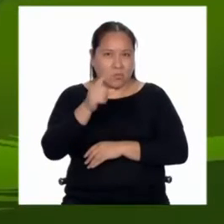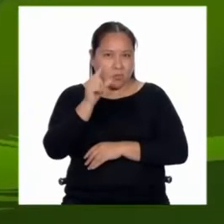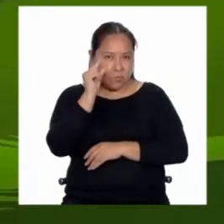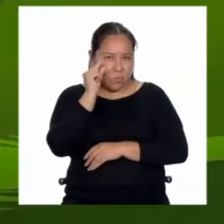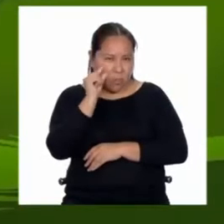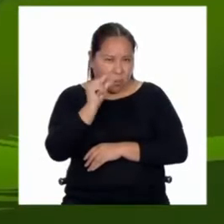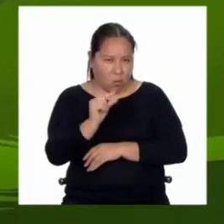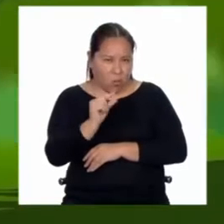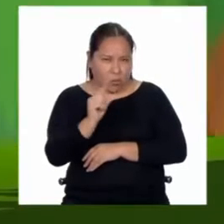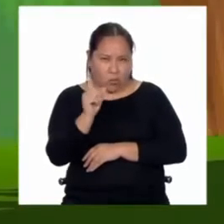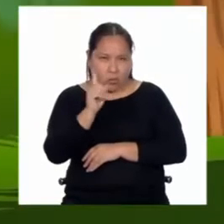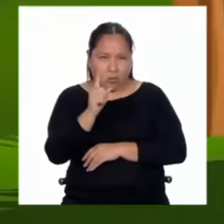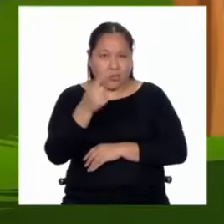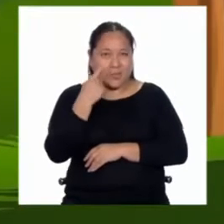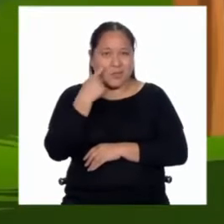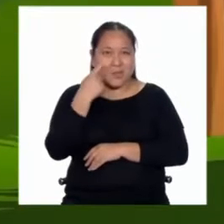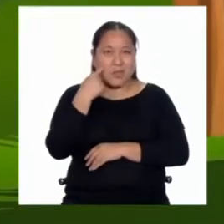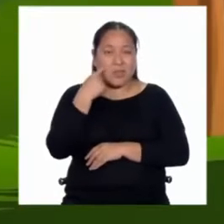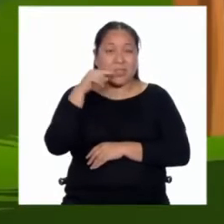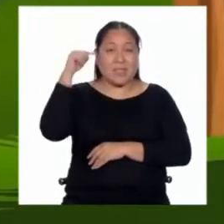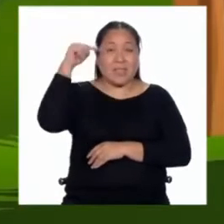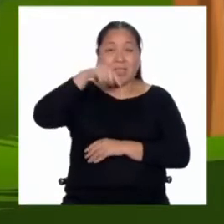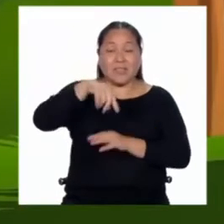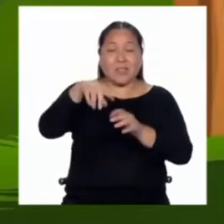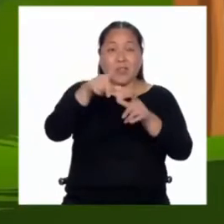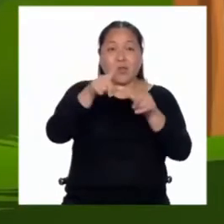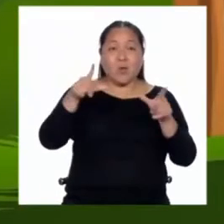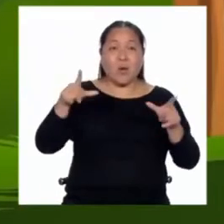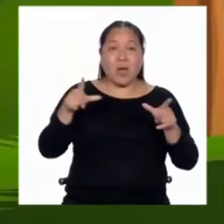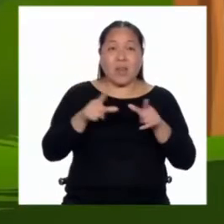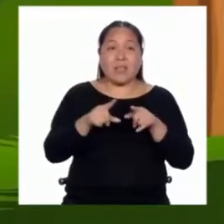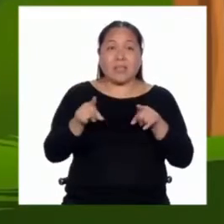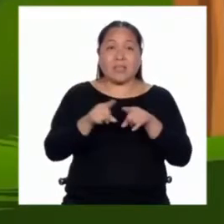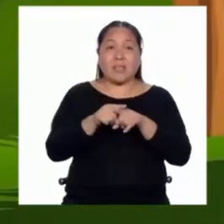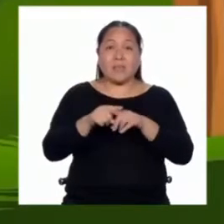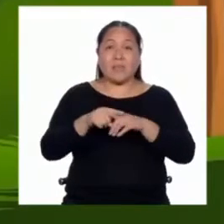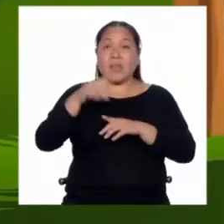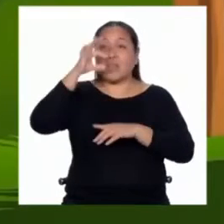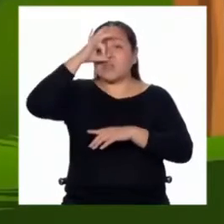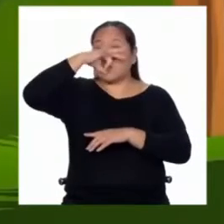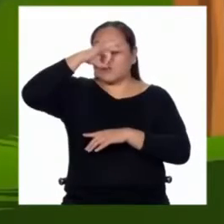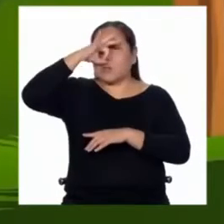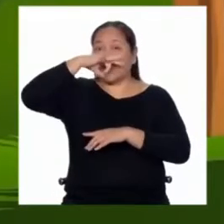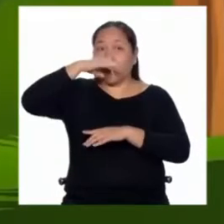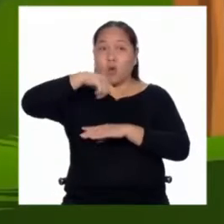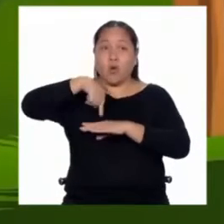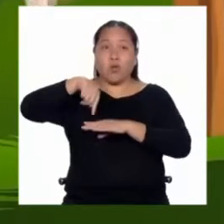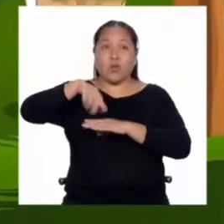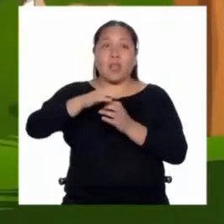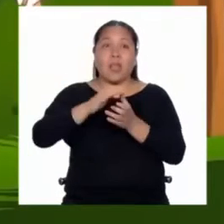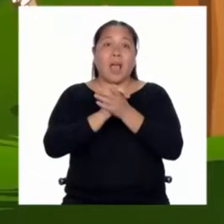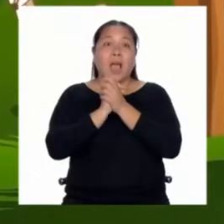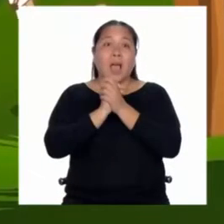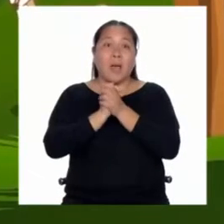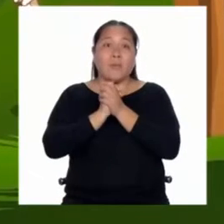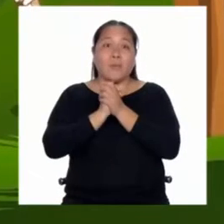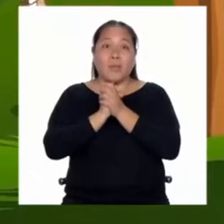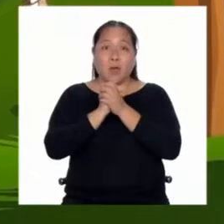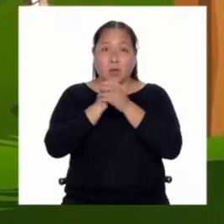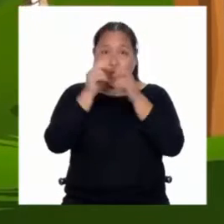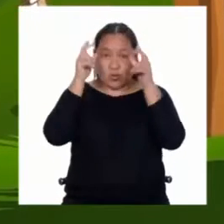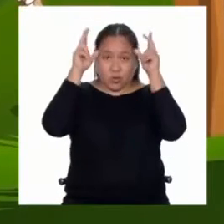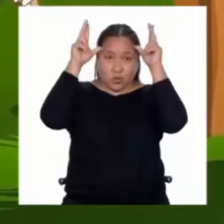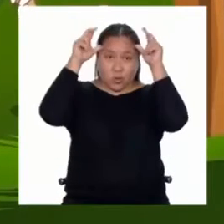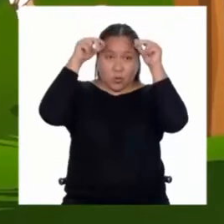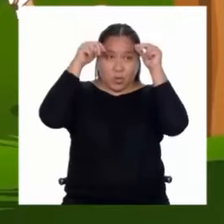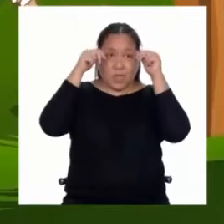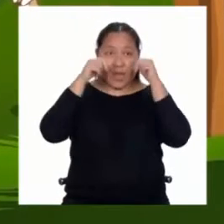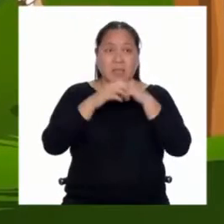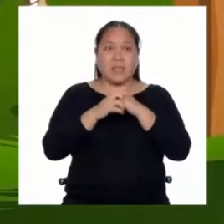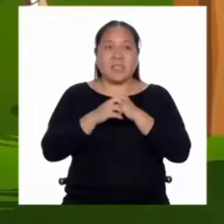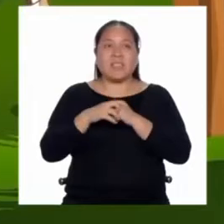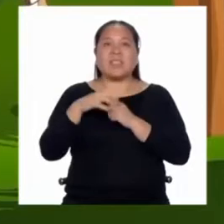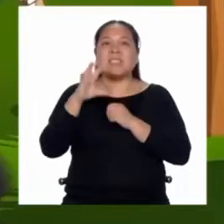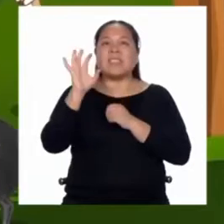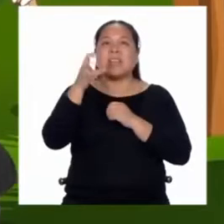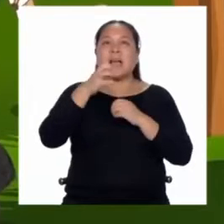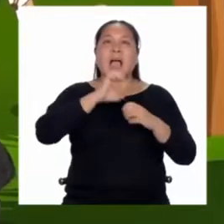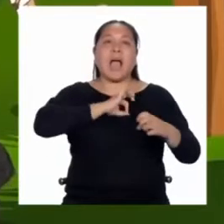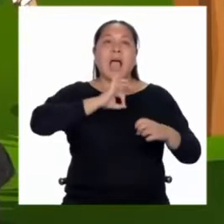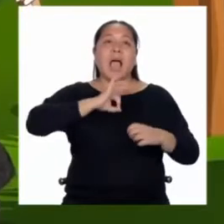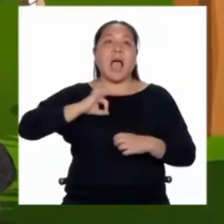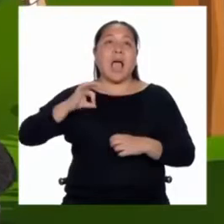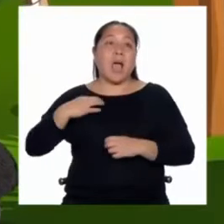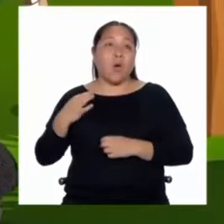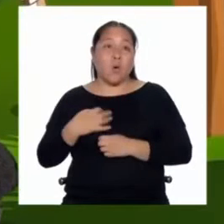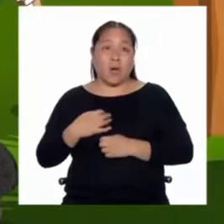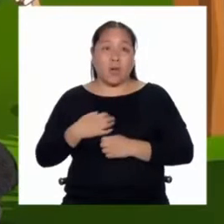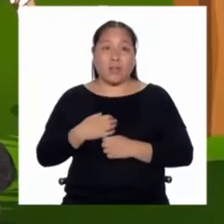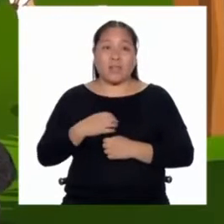poco, tienen que saber que en esta zona también viven los zorros, con sus amigos los venados, los jaguares, armadillos,